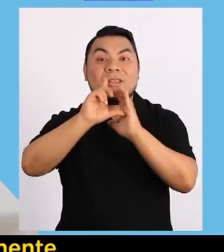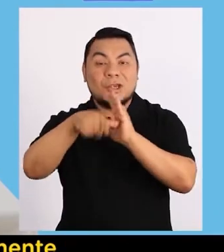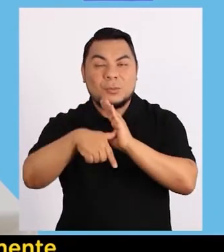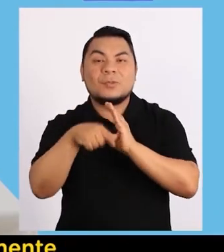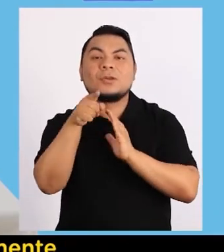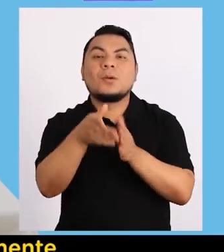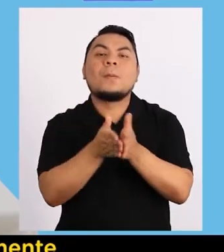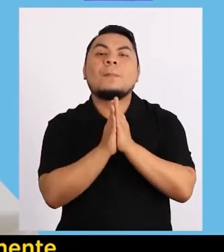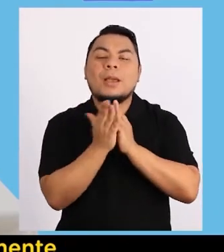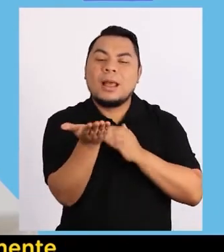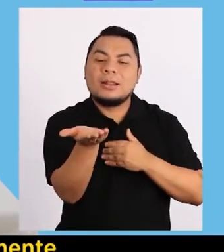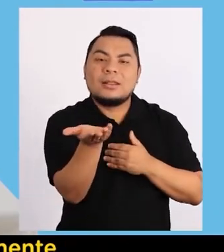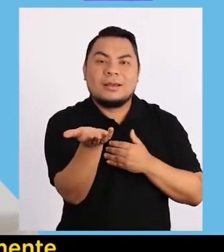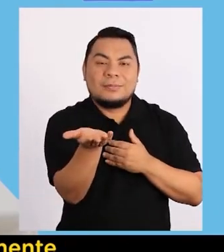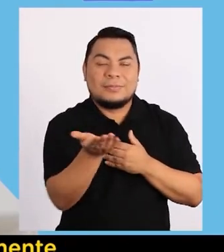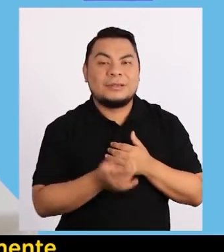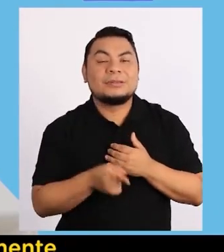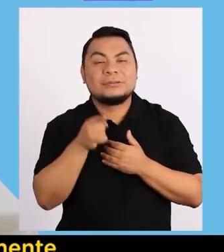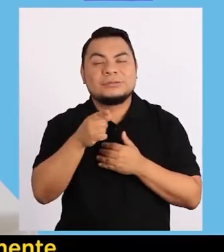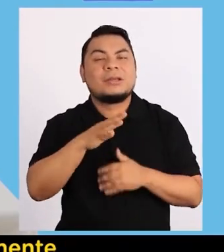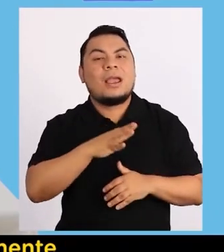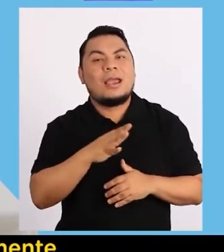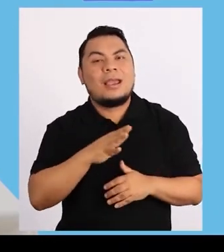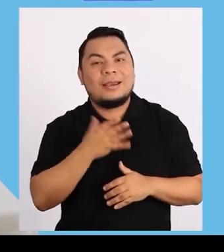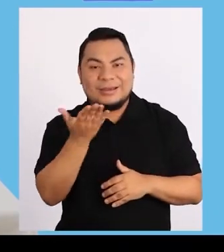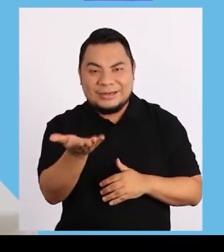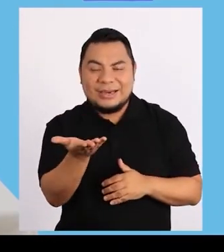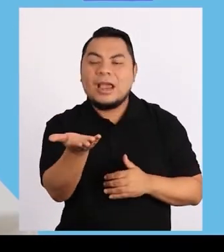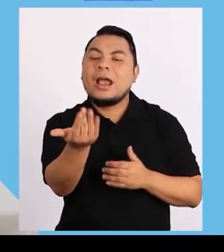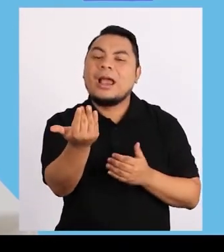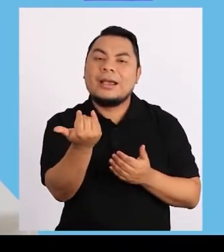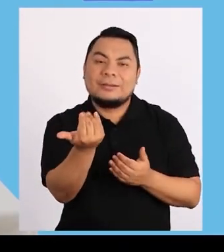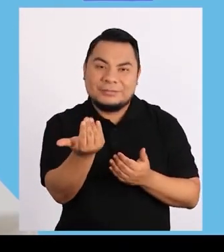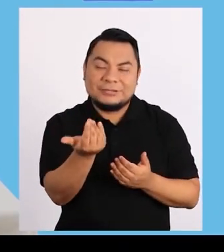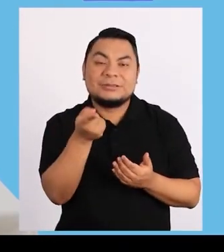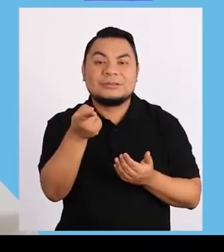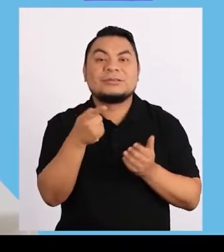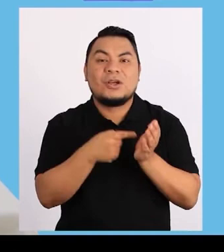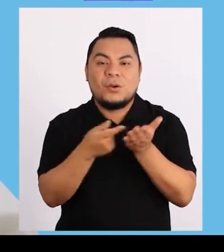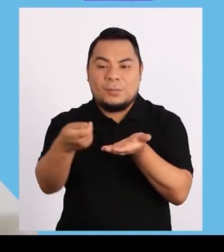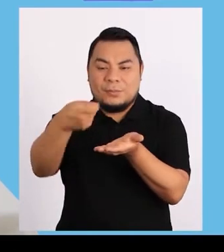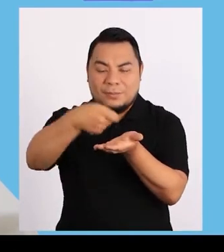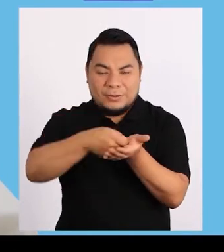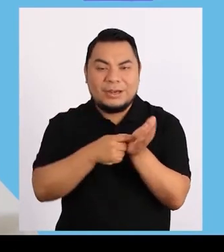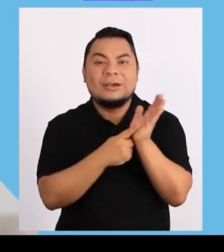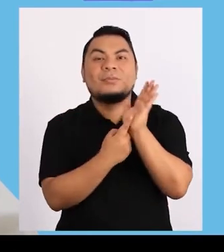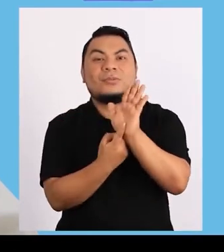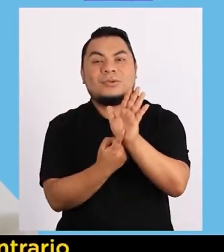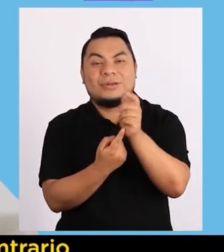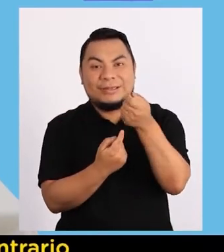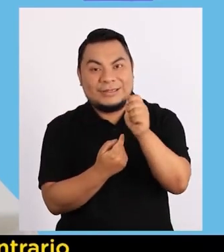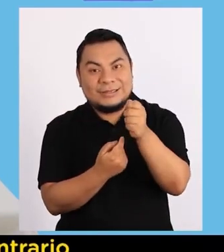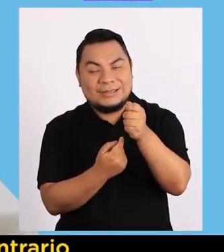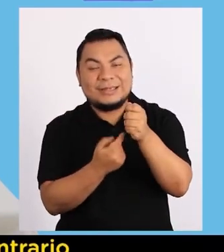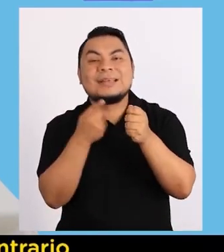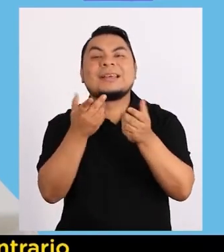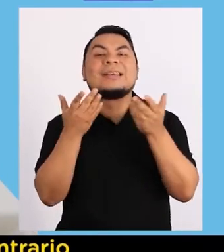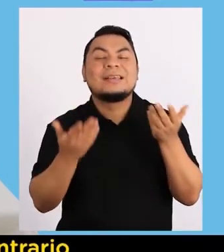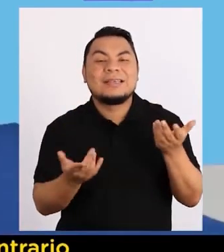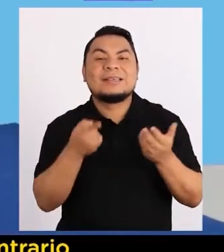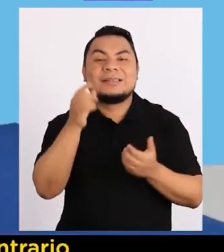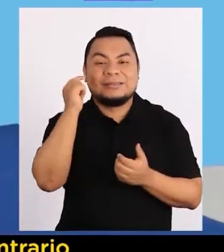Luego, pídanselo y tómenlo amablemente de su mano para mostrárselo. Esta